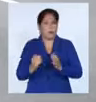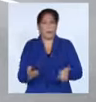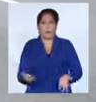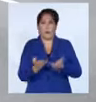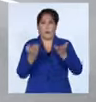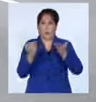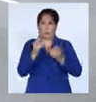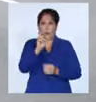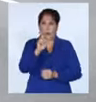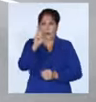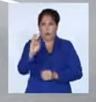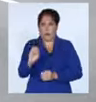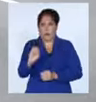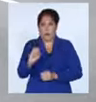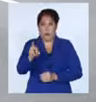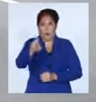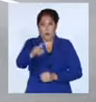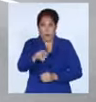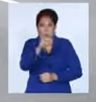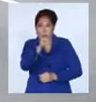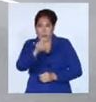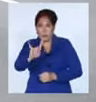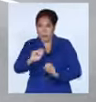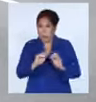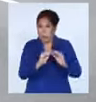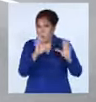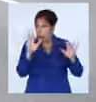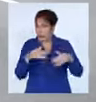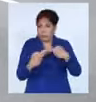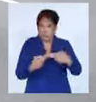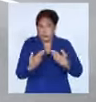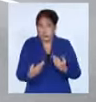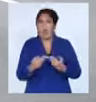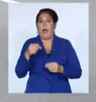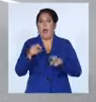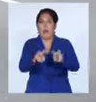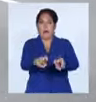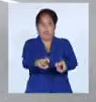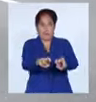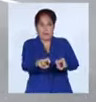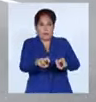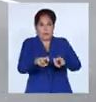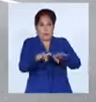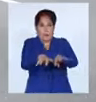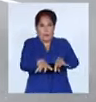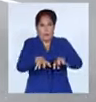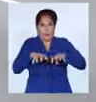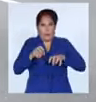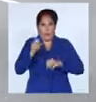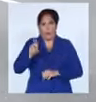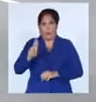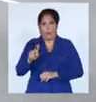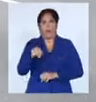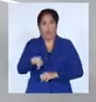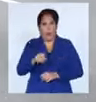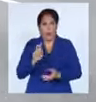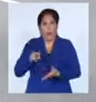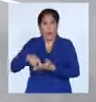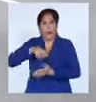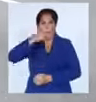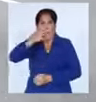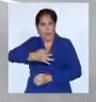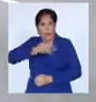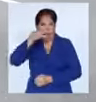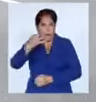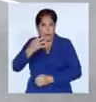Sostenible, y el próximo martes 19 en horas de la mañana lo hará ante la Asamblea General de la Organización de Naciones Unidas, donde alzará su voz no solo en